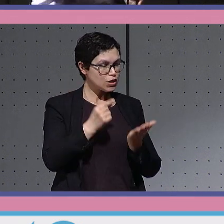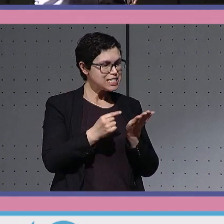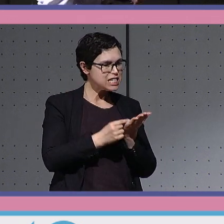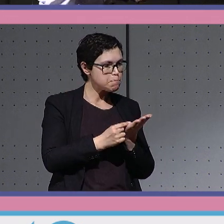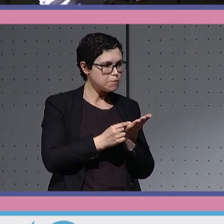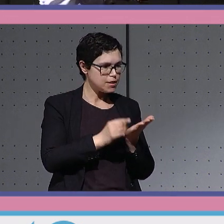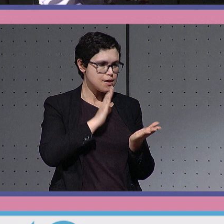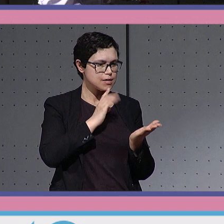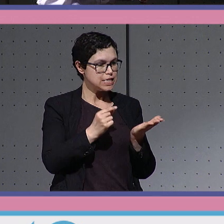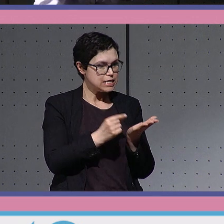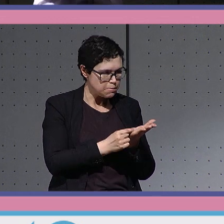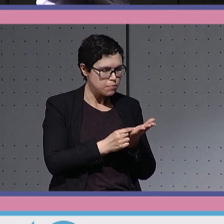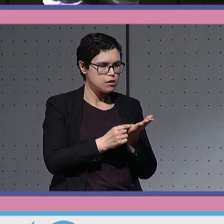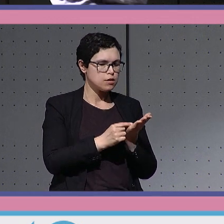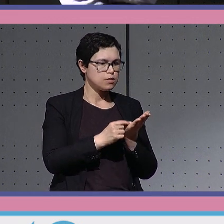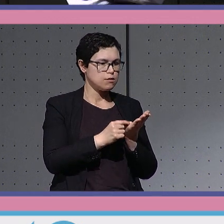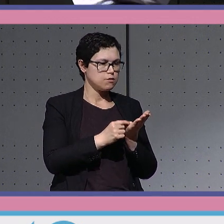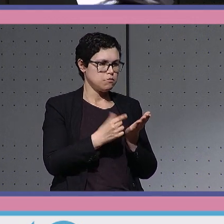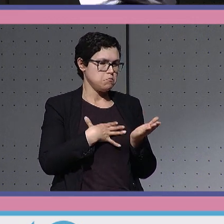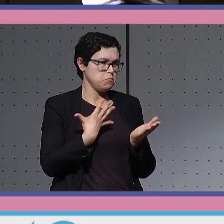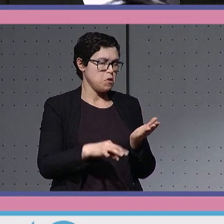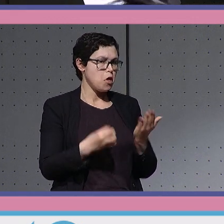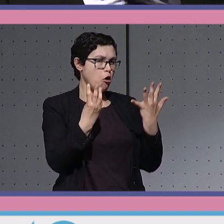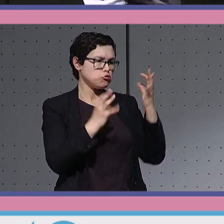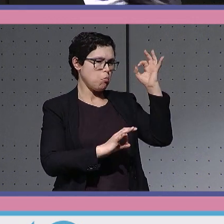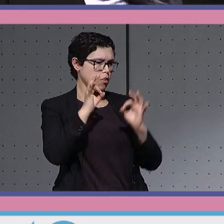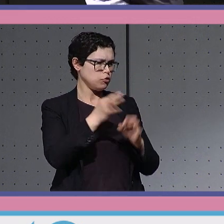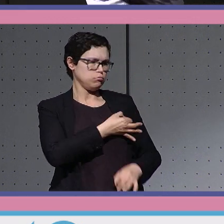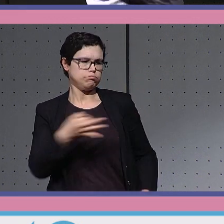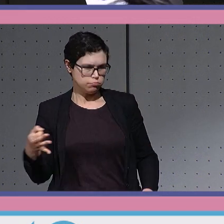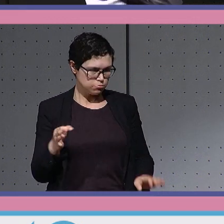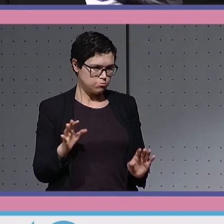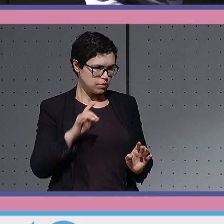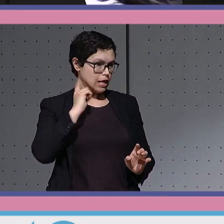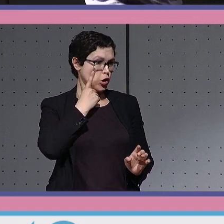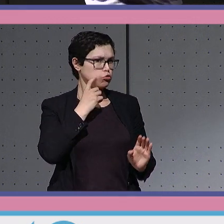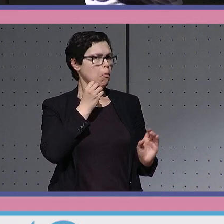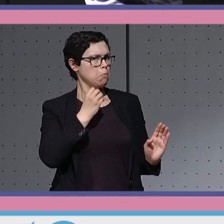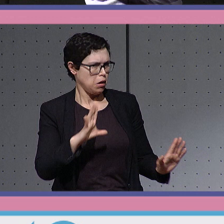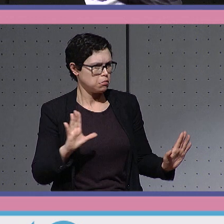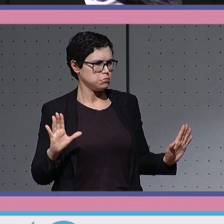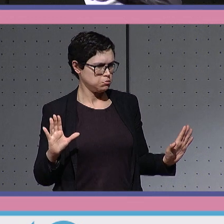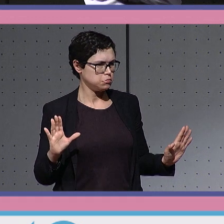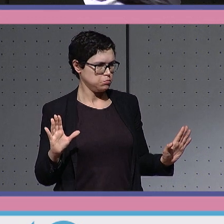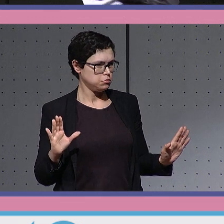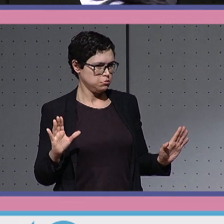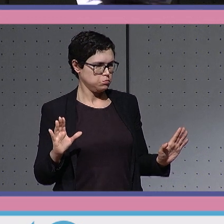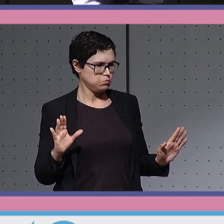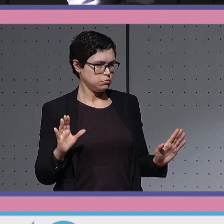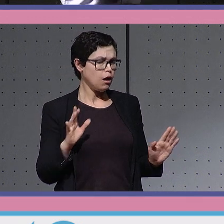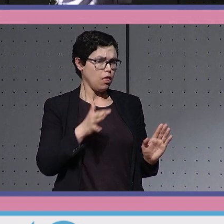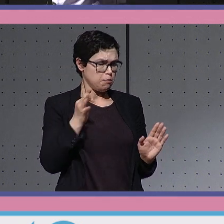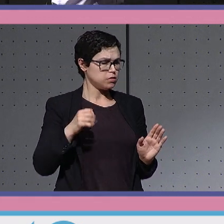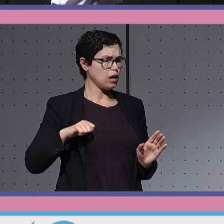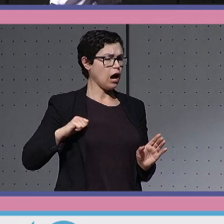modernos llegamos a una capacidad diagnóstica de alrededor del 8%, que no está mal. Y yo os digo que no es un test costoso en